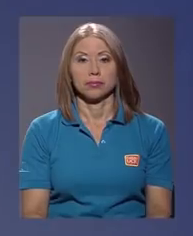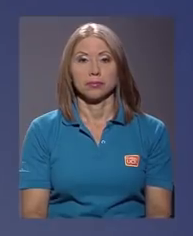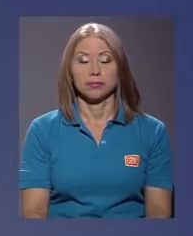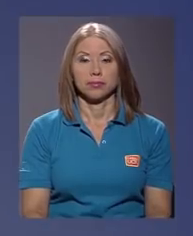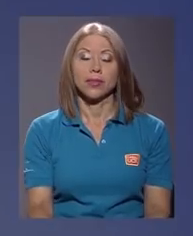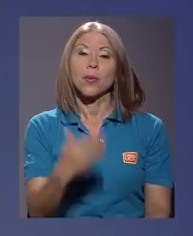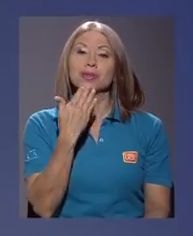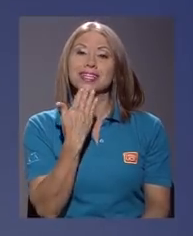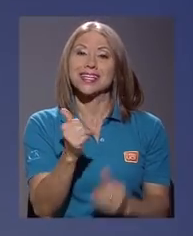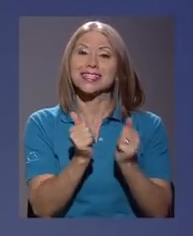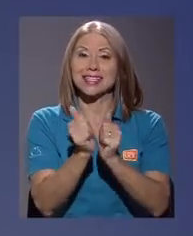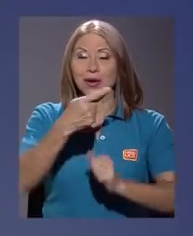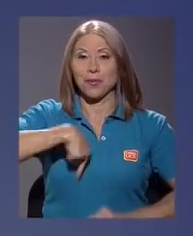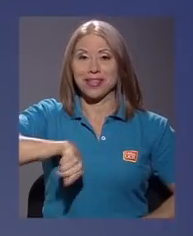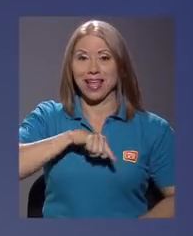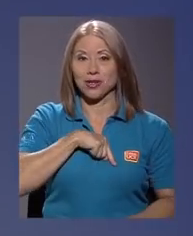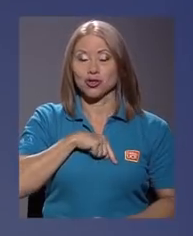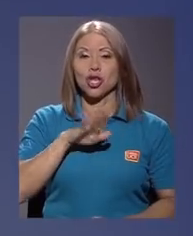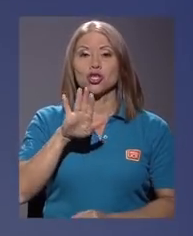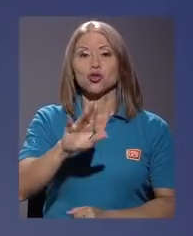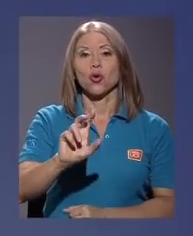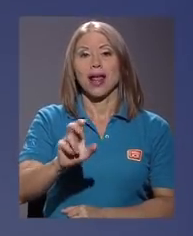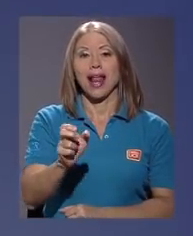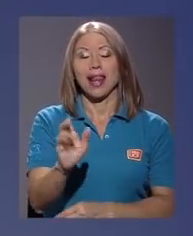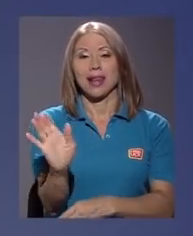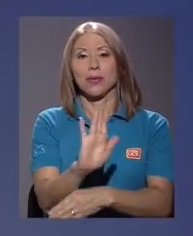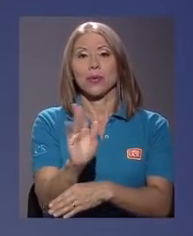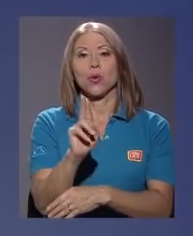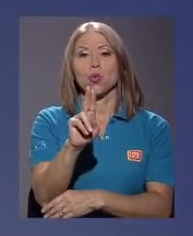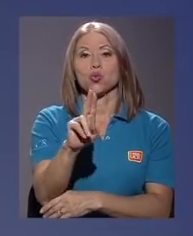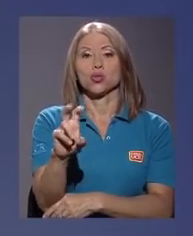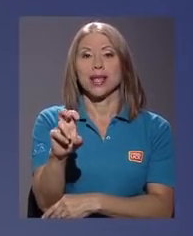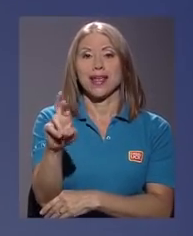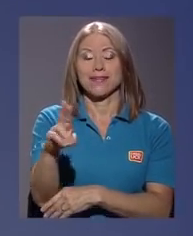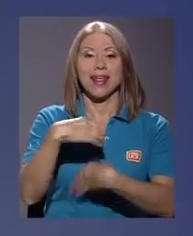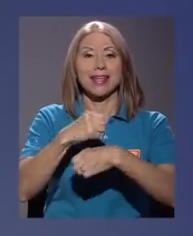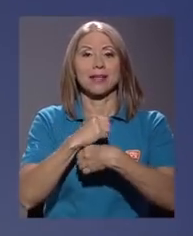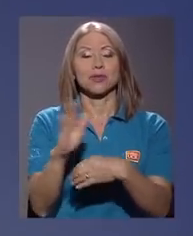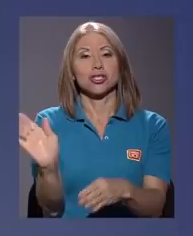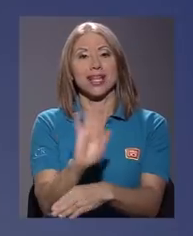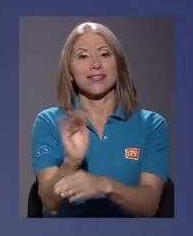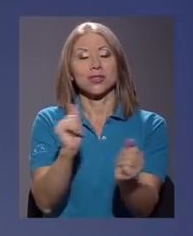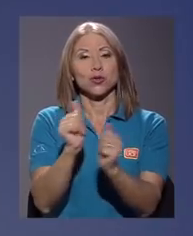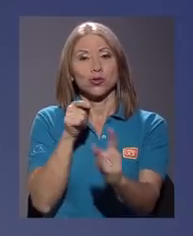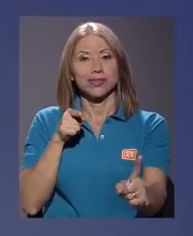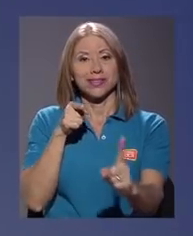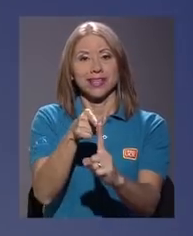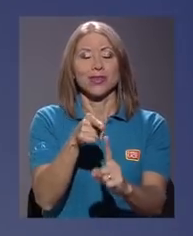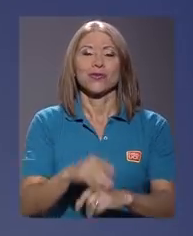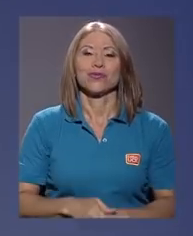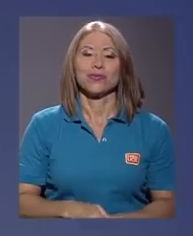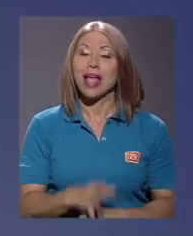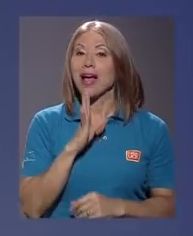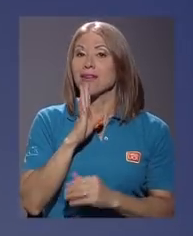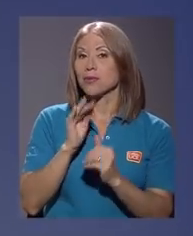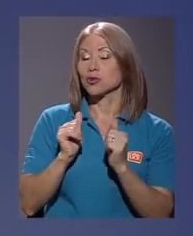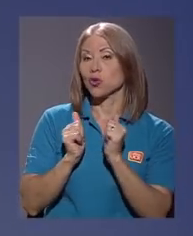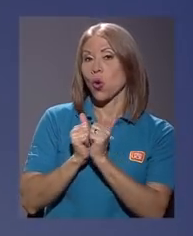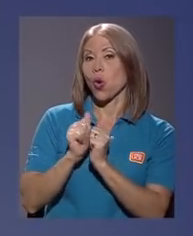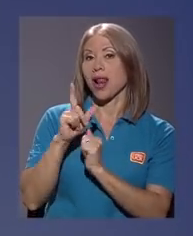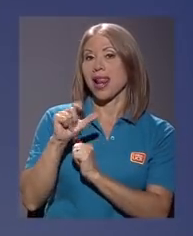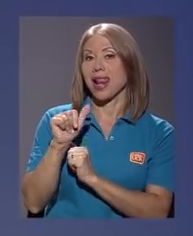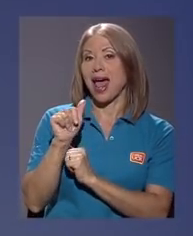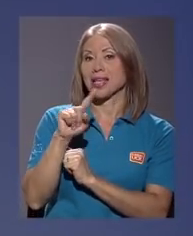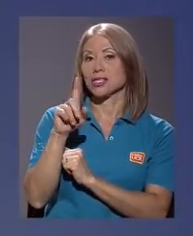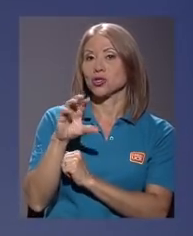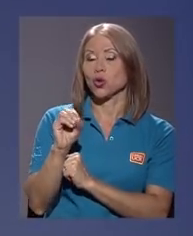Muchas gracias por acompañarnos en su canal ucr donde hacemos televisión consentido continuamos conversando con Don lanzo luconi